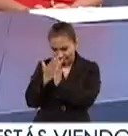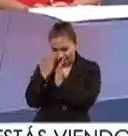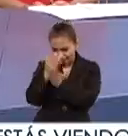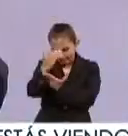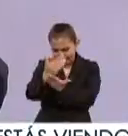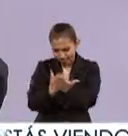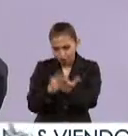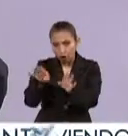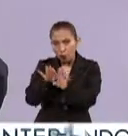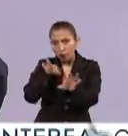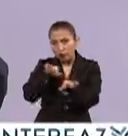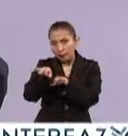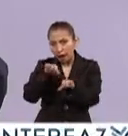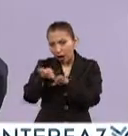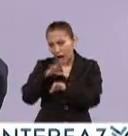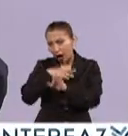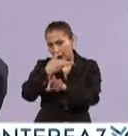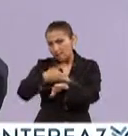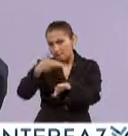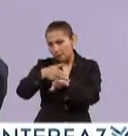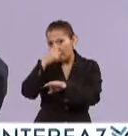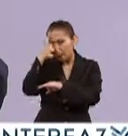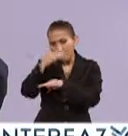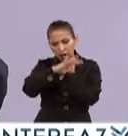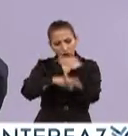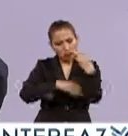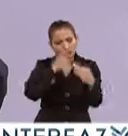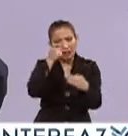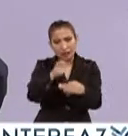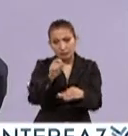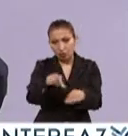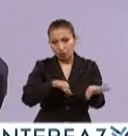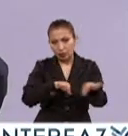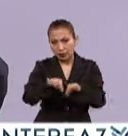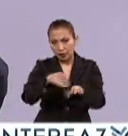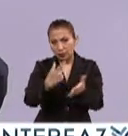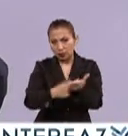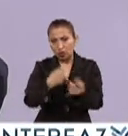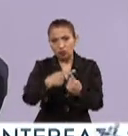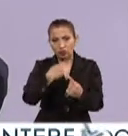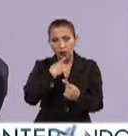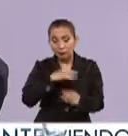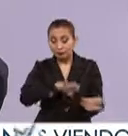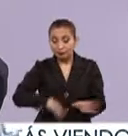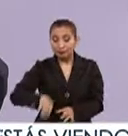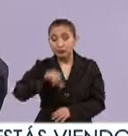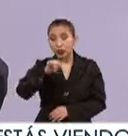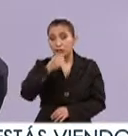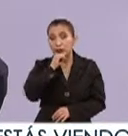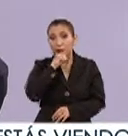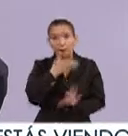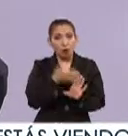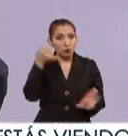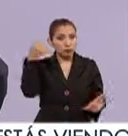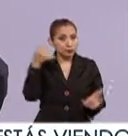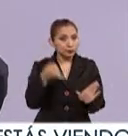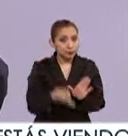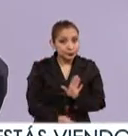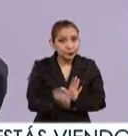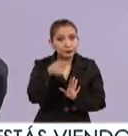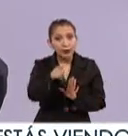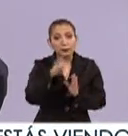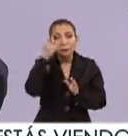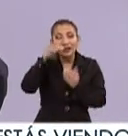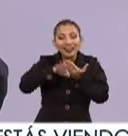operación. En fin, tenemos procesos para todo lo que es la propia operación. Y por otro lado, nos hemos metido muy de lleno a